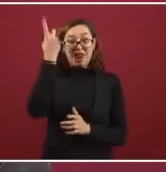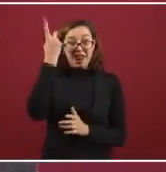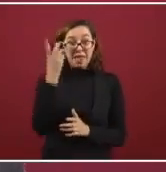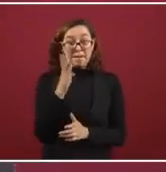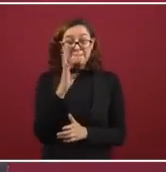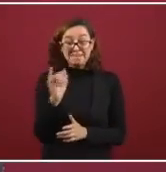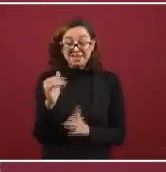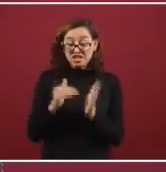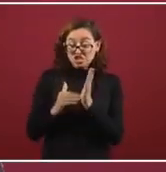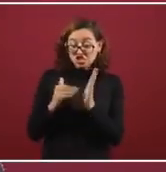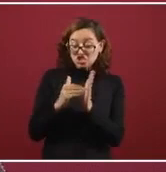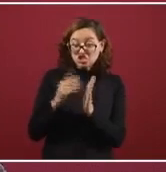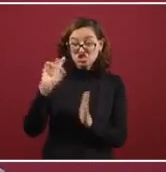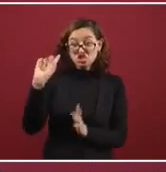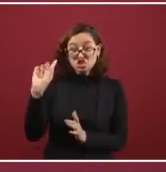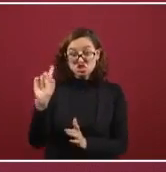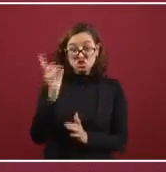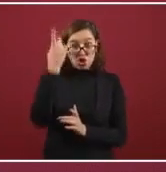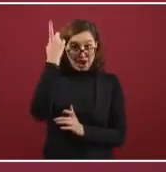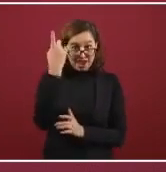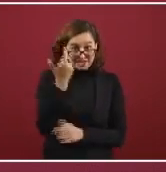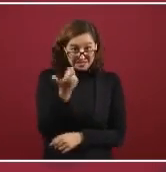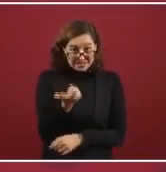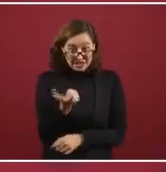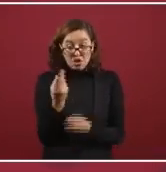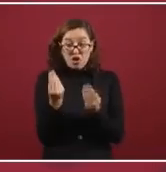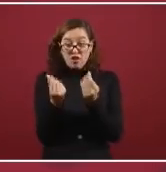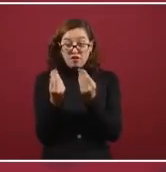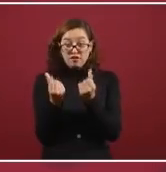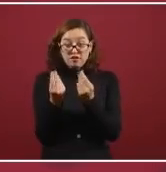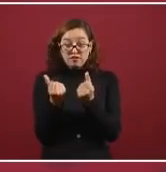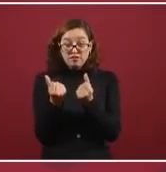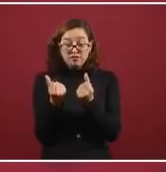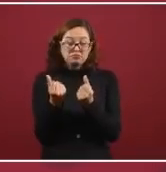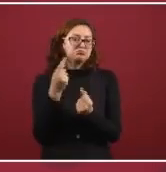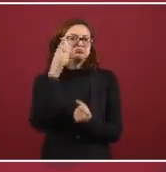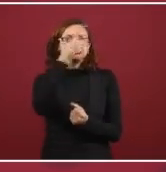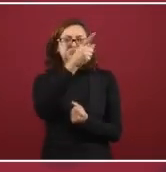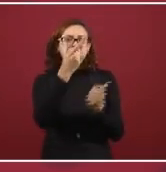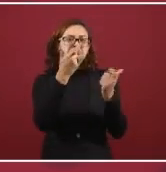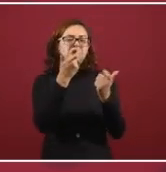dólares en efectivo, que es donde, digamos, se paga en Estados Unidos porque es el consumo,